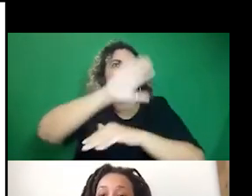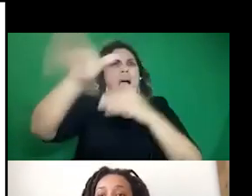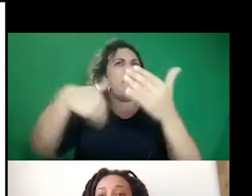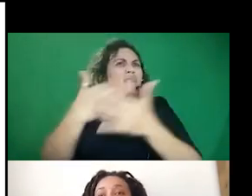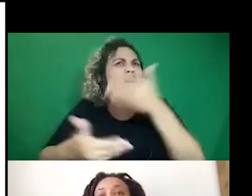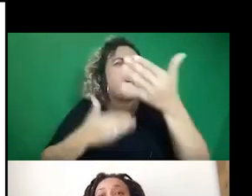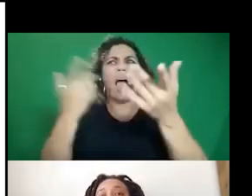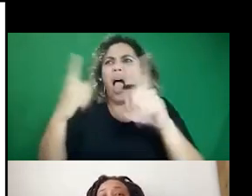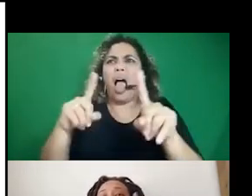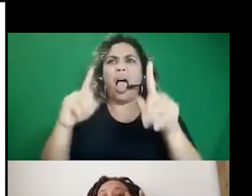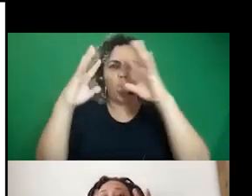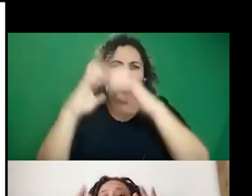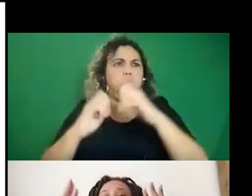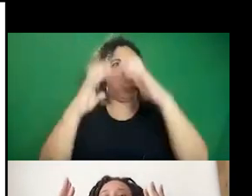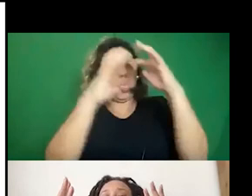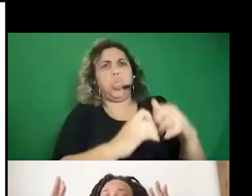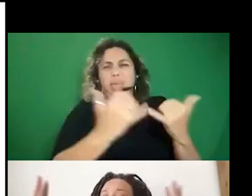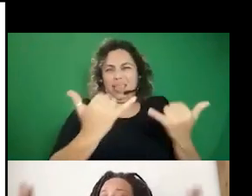cosas